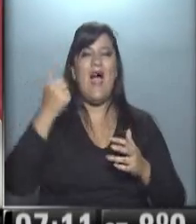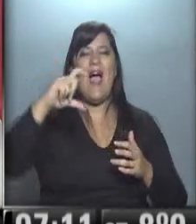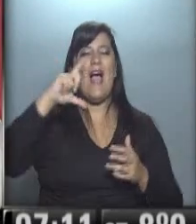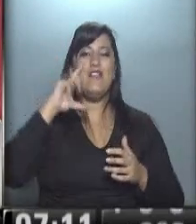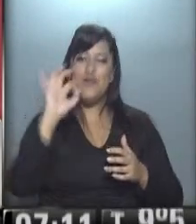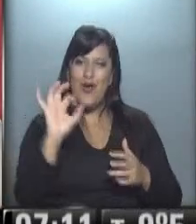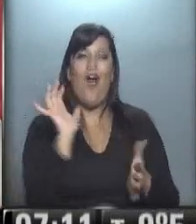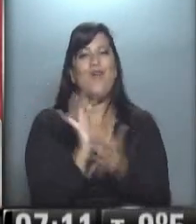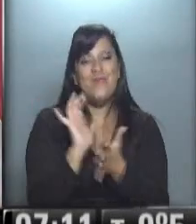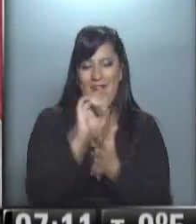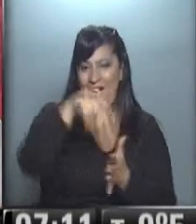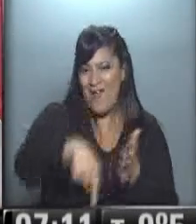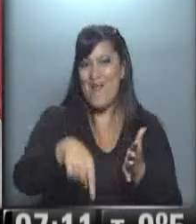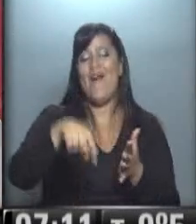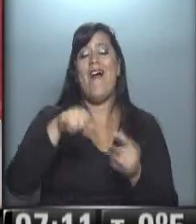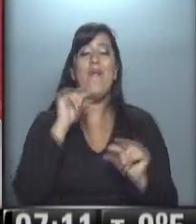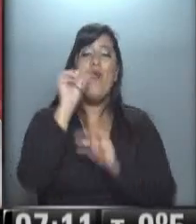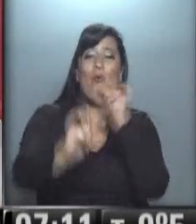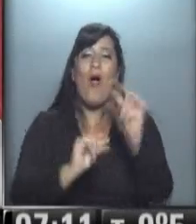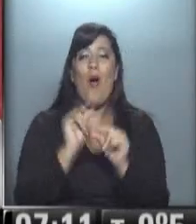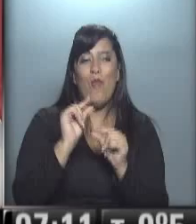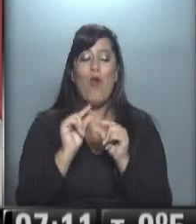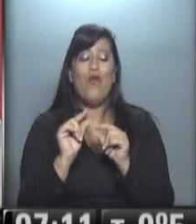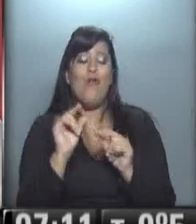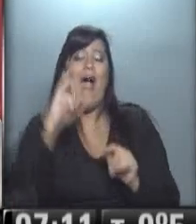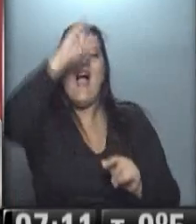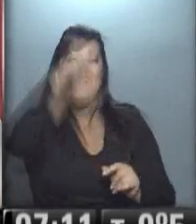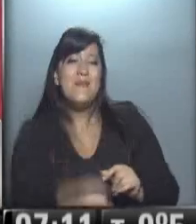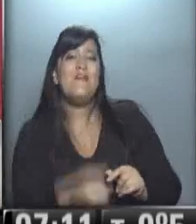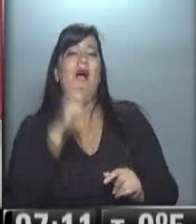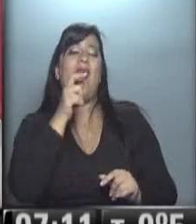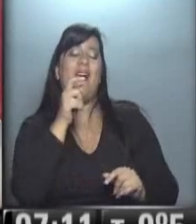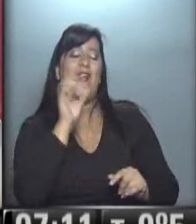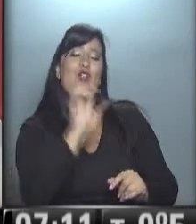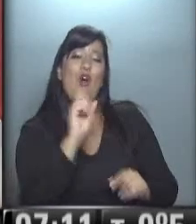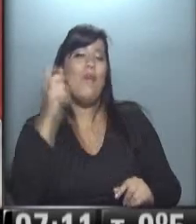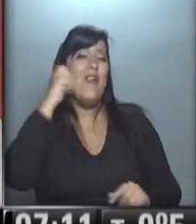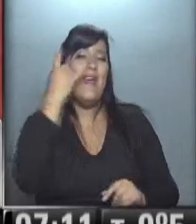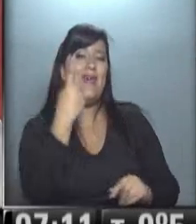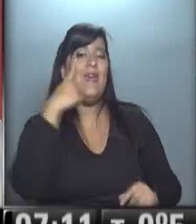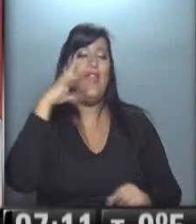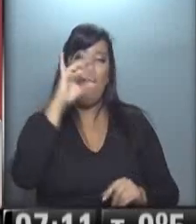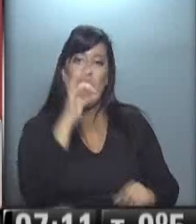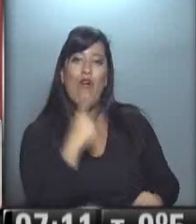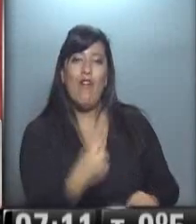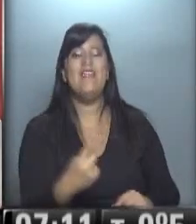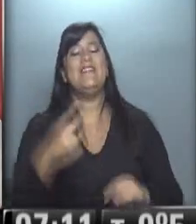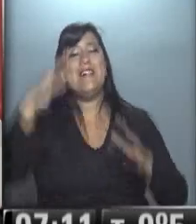El Guido seguramente lo irá incorporando de a poco a su vida, si él así lo decide. Se despidió de Estela diciéndole chau,